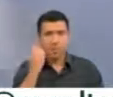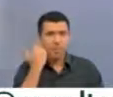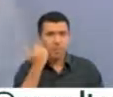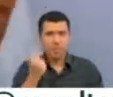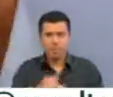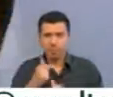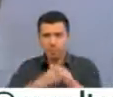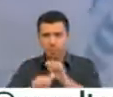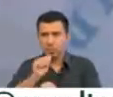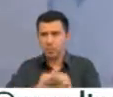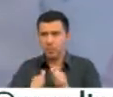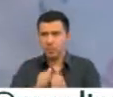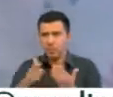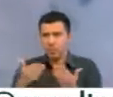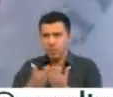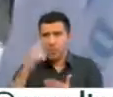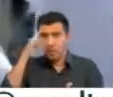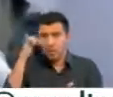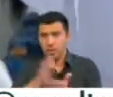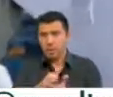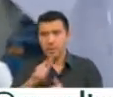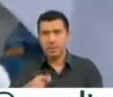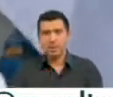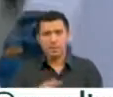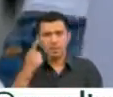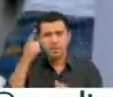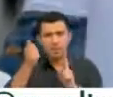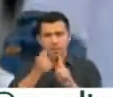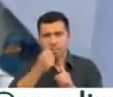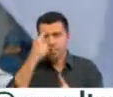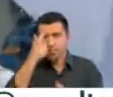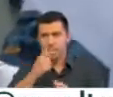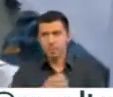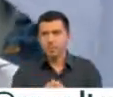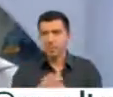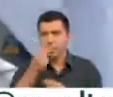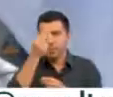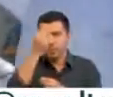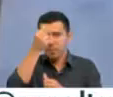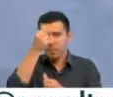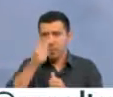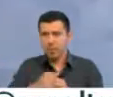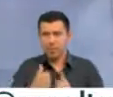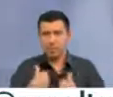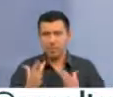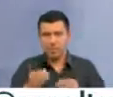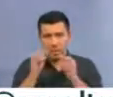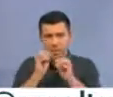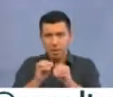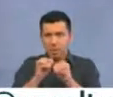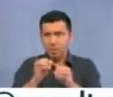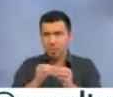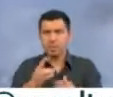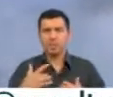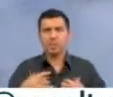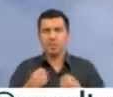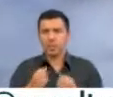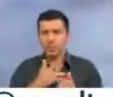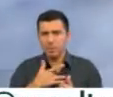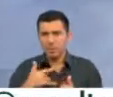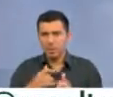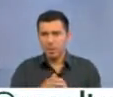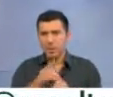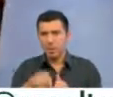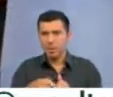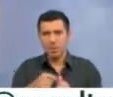a defender nuestras creencias, nuestros principios, nuestros valores. Y queremos una educación sana para los niños, una educación justa,